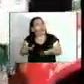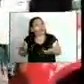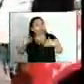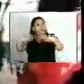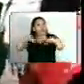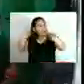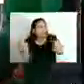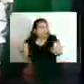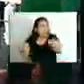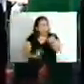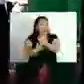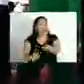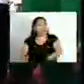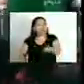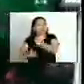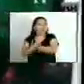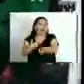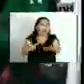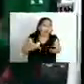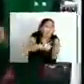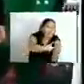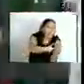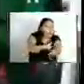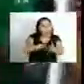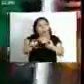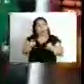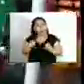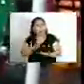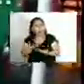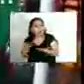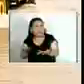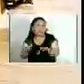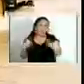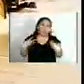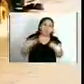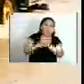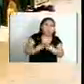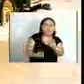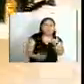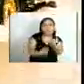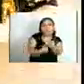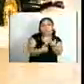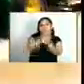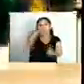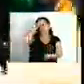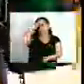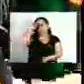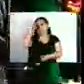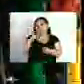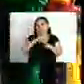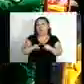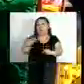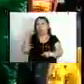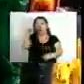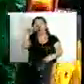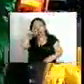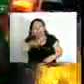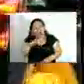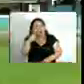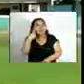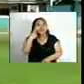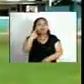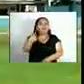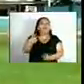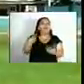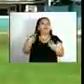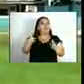muchas personas con atención prehospitalaria, ayuda humanitaria y trabajo social. Sin embargo, en un hecho histórico, se unieron para llevar